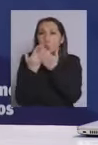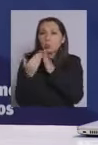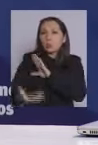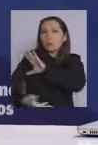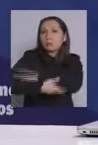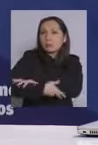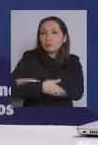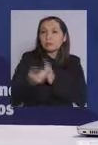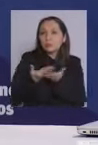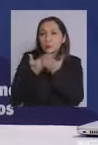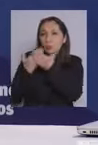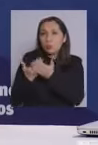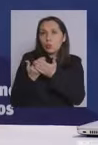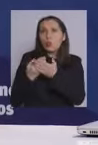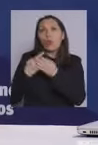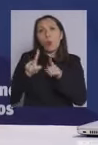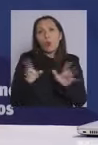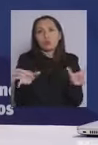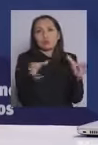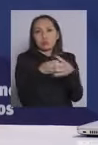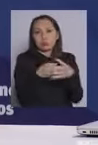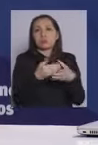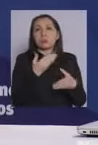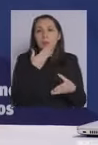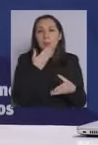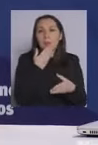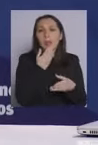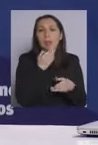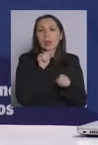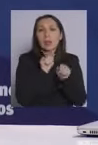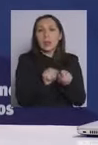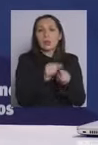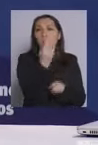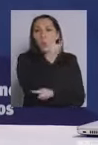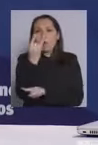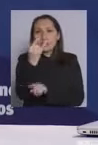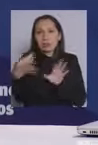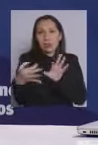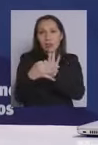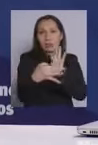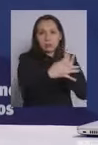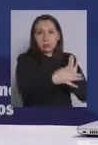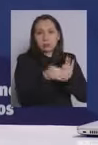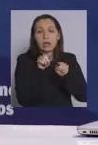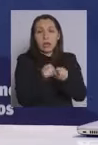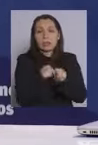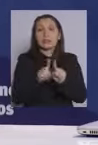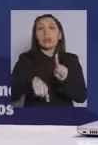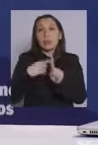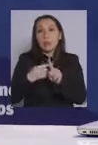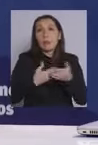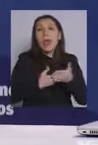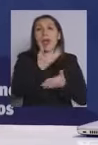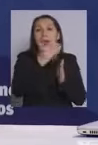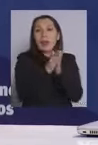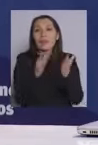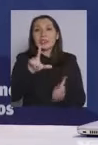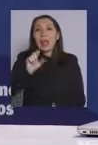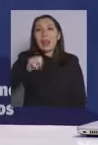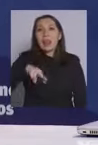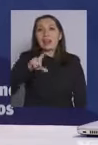ellos, con un consorcio de universidades. Además, la revista Lancet